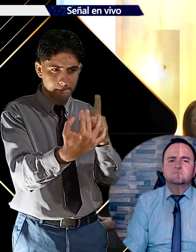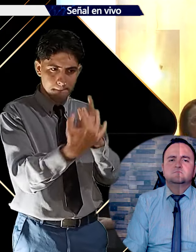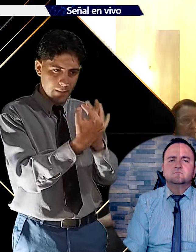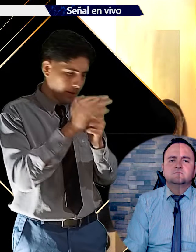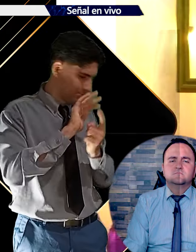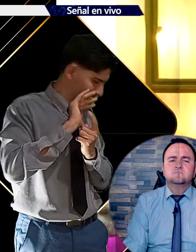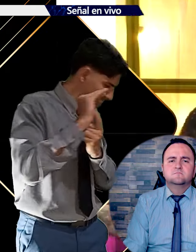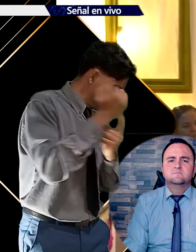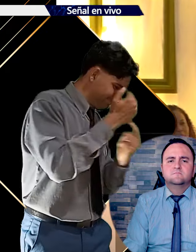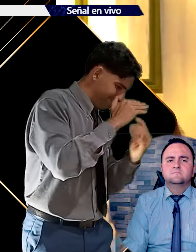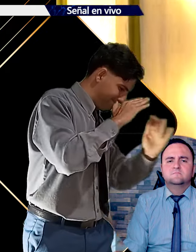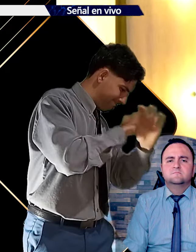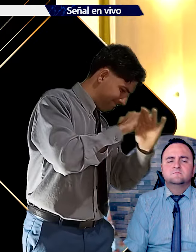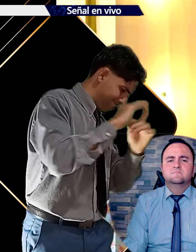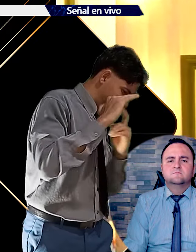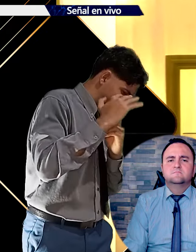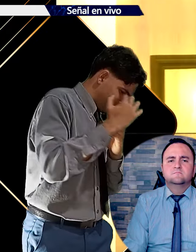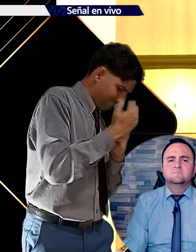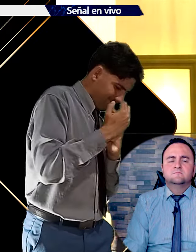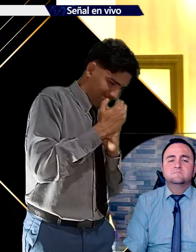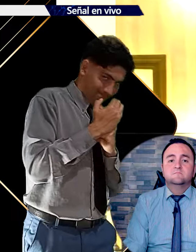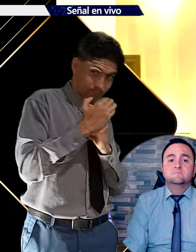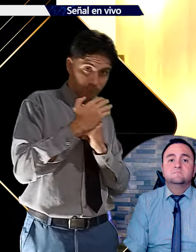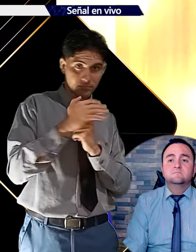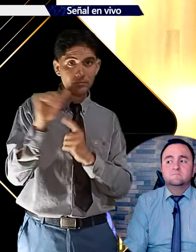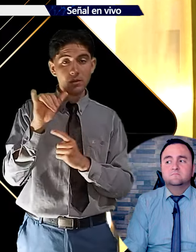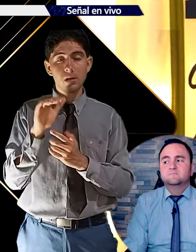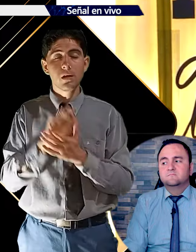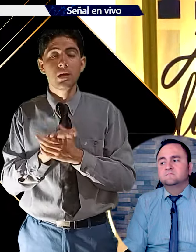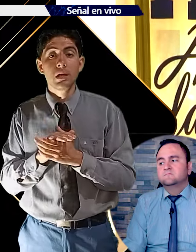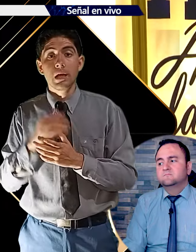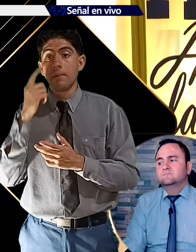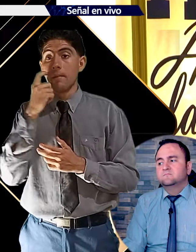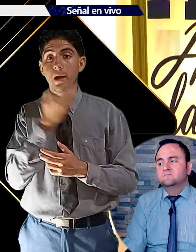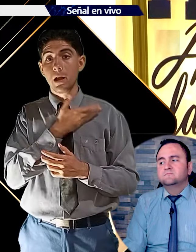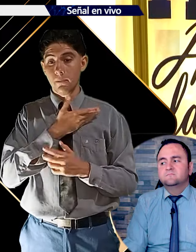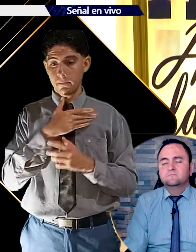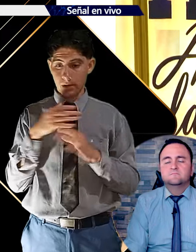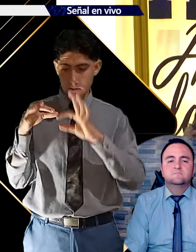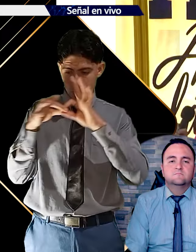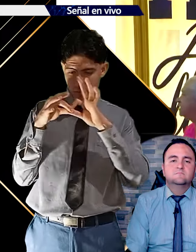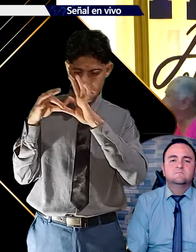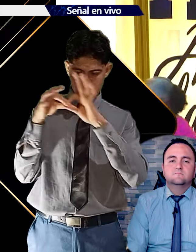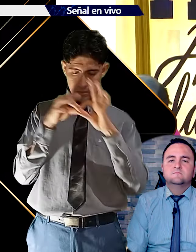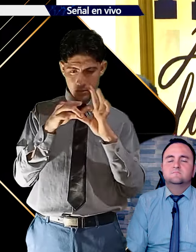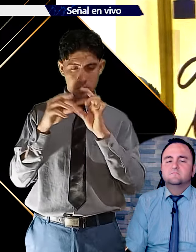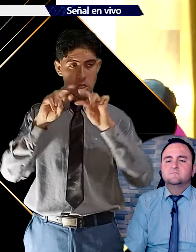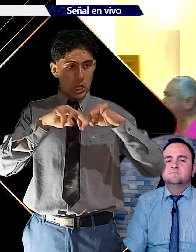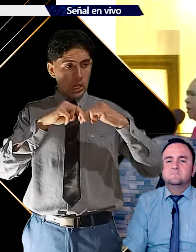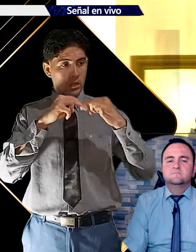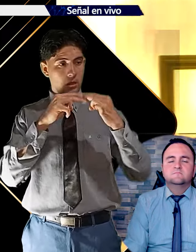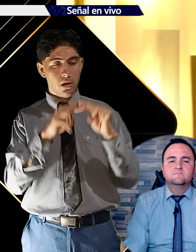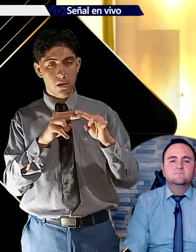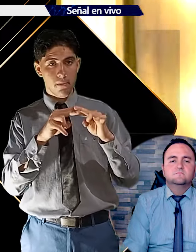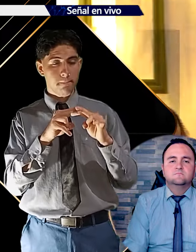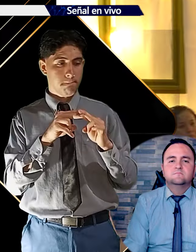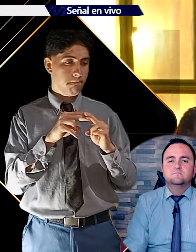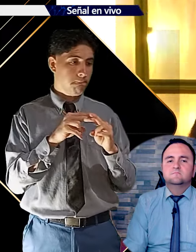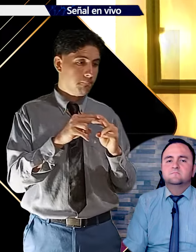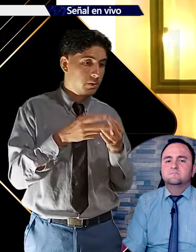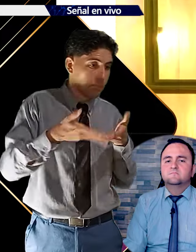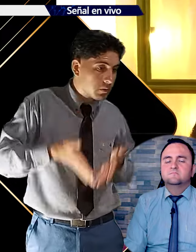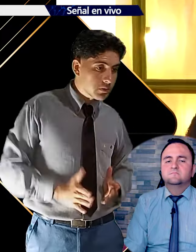león llamado papá, porque así como se unieron para casarse, así como el papá aportó el espermatozoide y así como la mujer aportó el óvulo, no